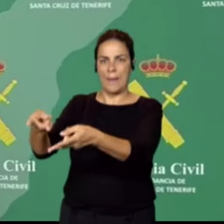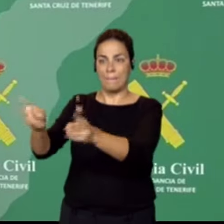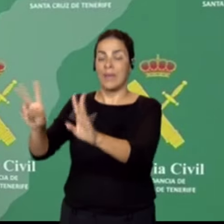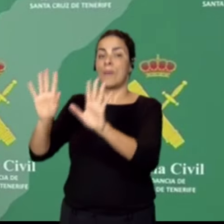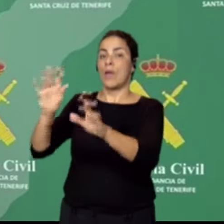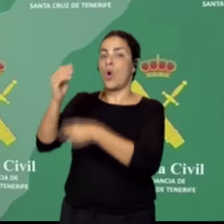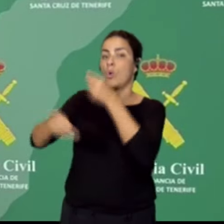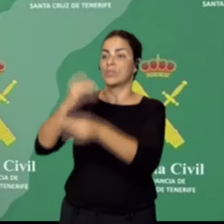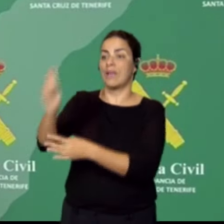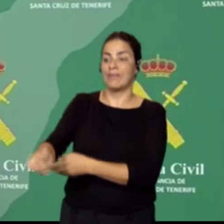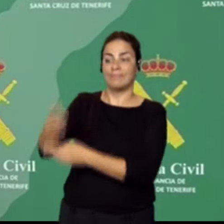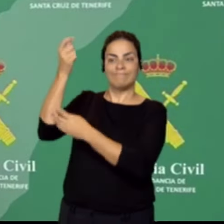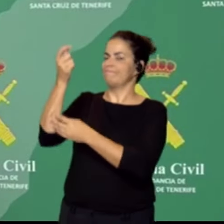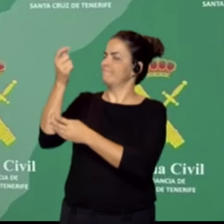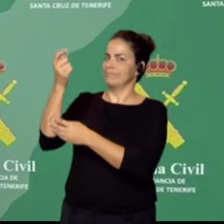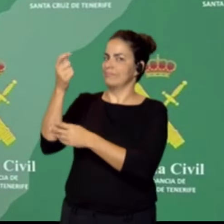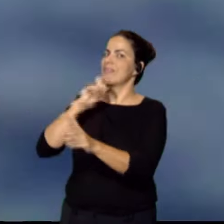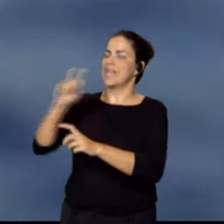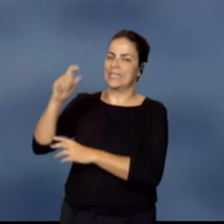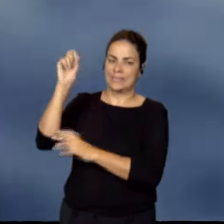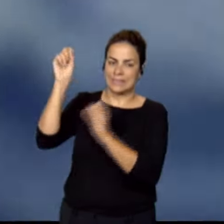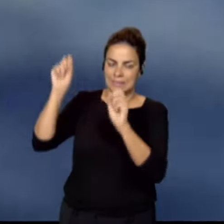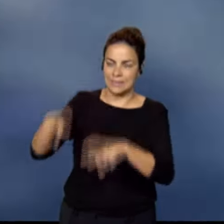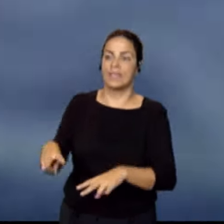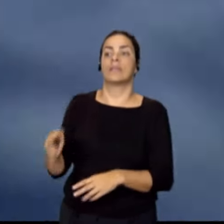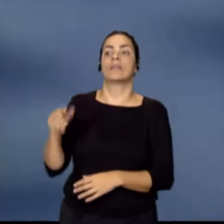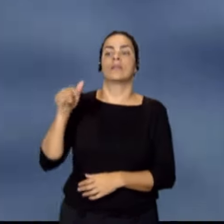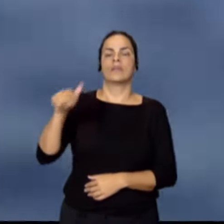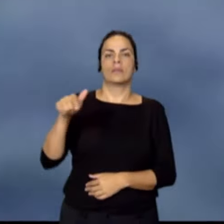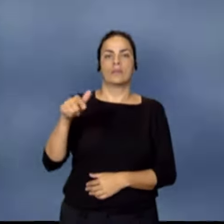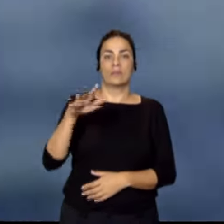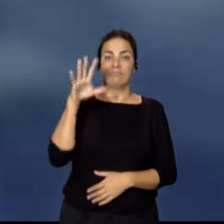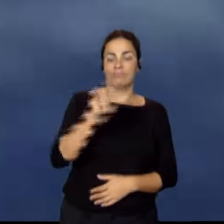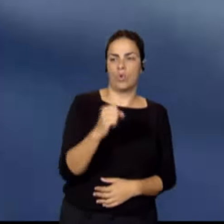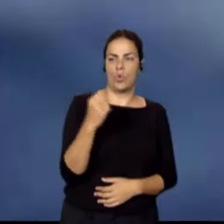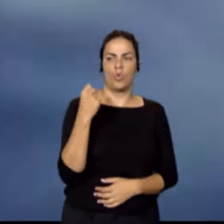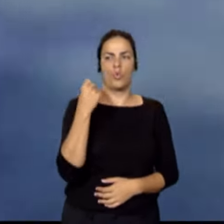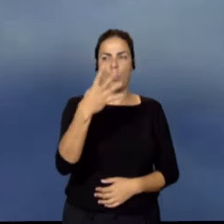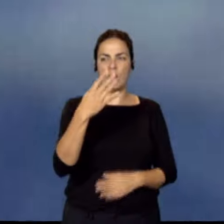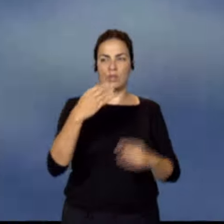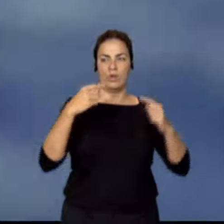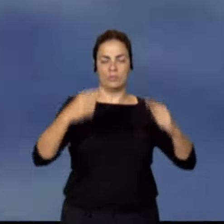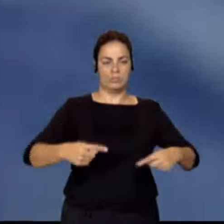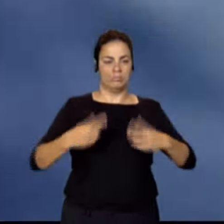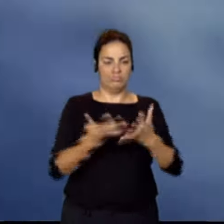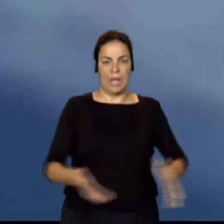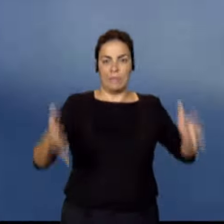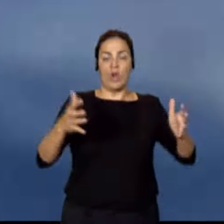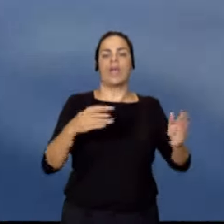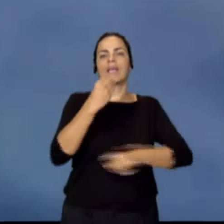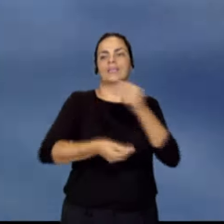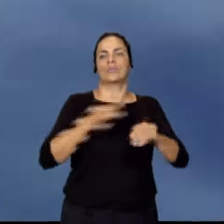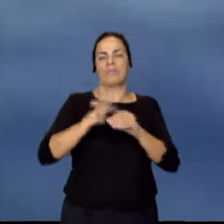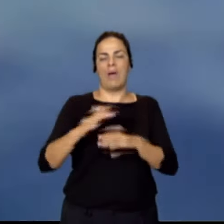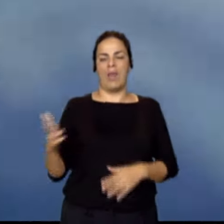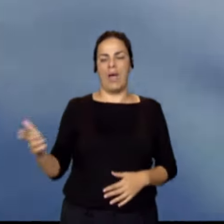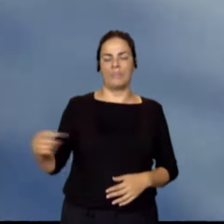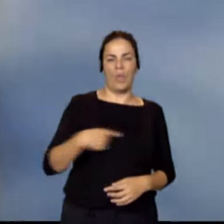pesca sin señalizar Fueron intervenidos cuatro tambores que se utilizan para la pesca de